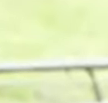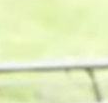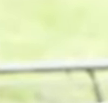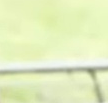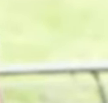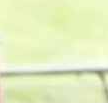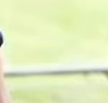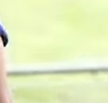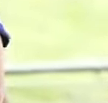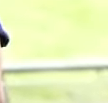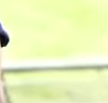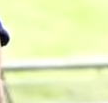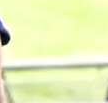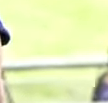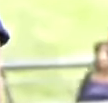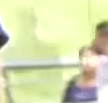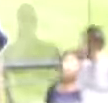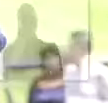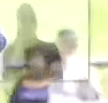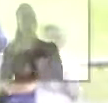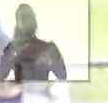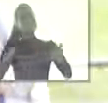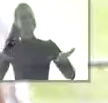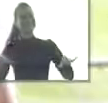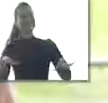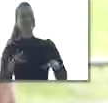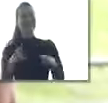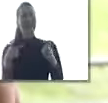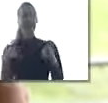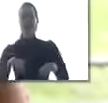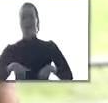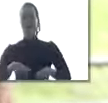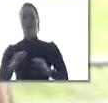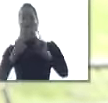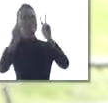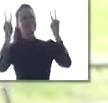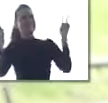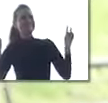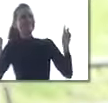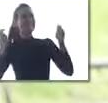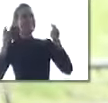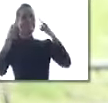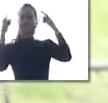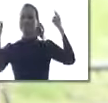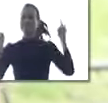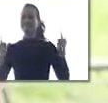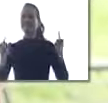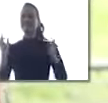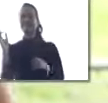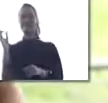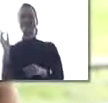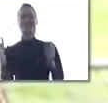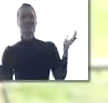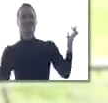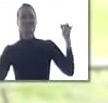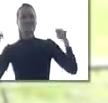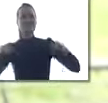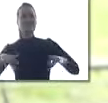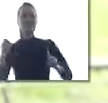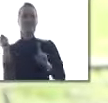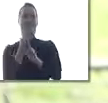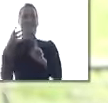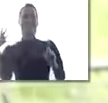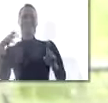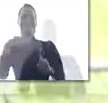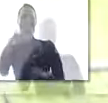Hoy yo creo que impactamos la ciudad con esta armonía de todos y todas en un espacio